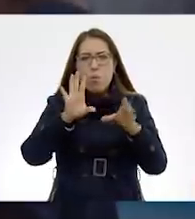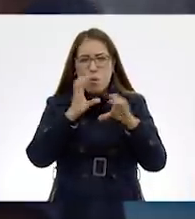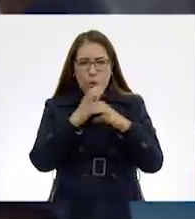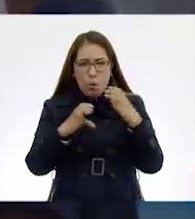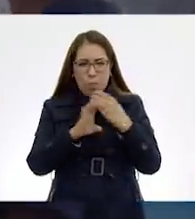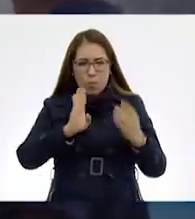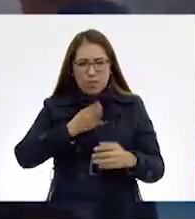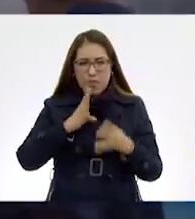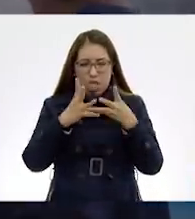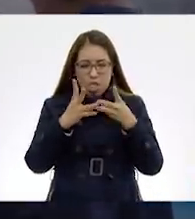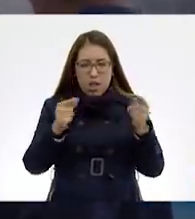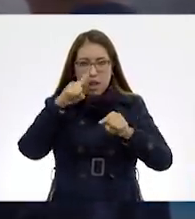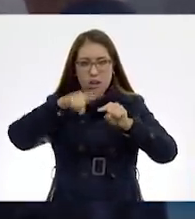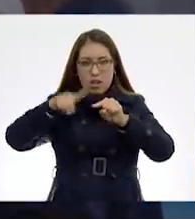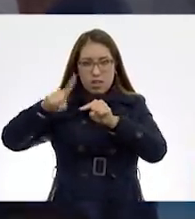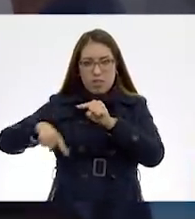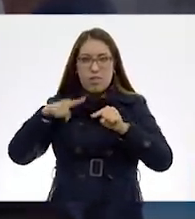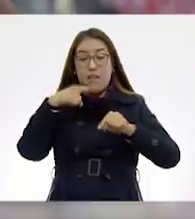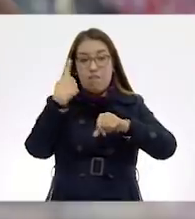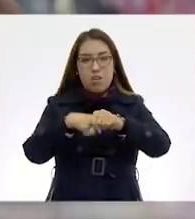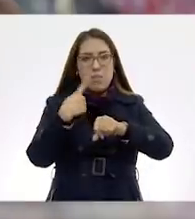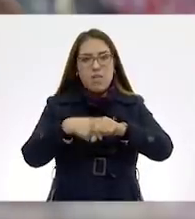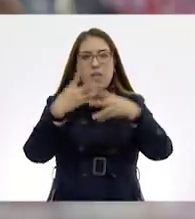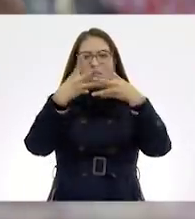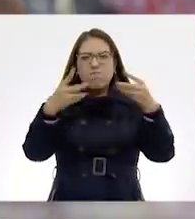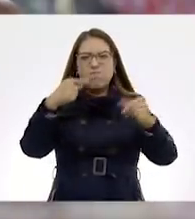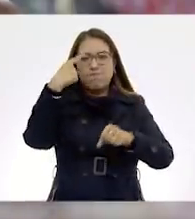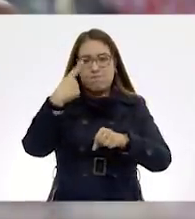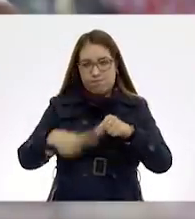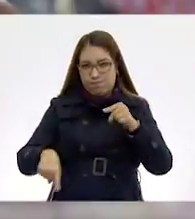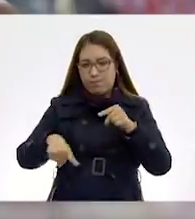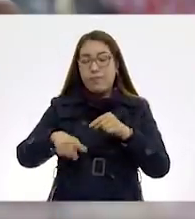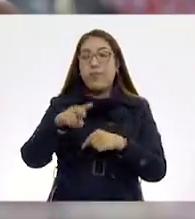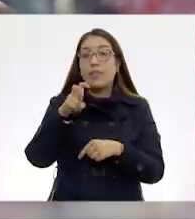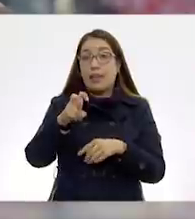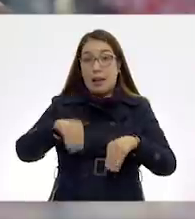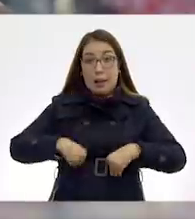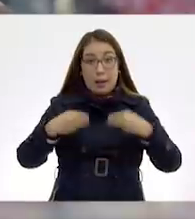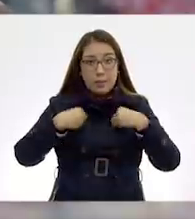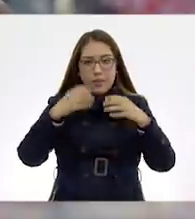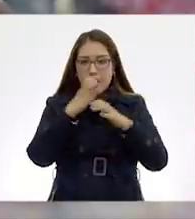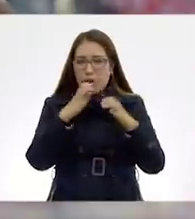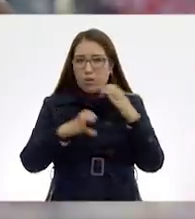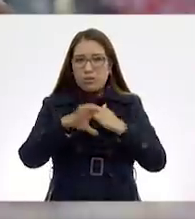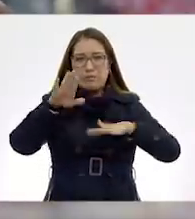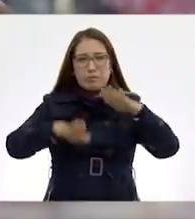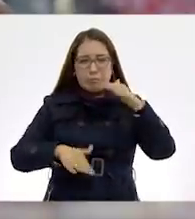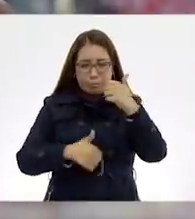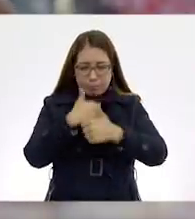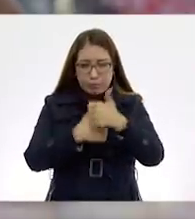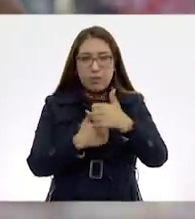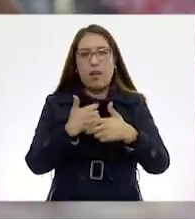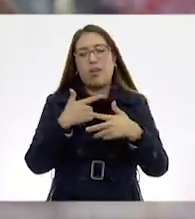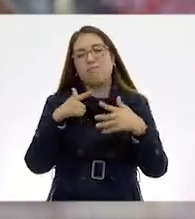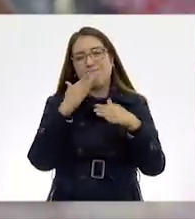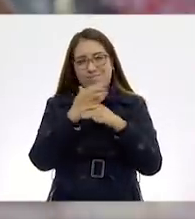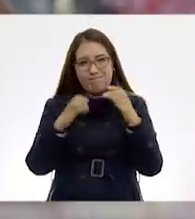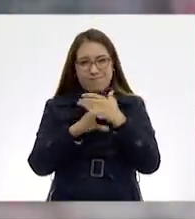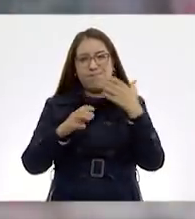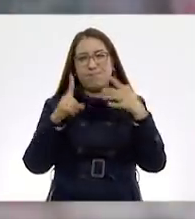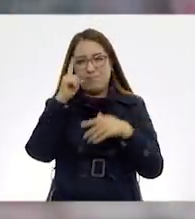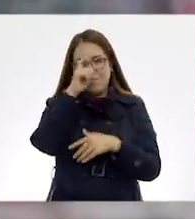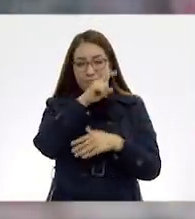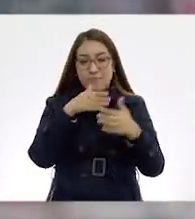ayudando a acabar con una crisis de ébola. La vida te va a poner miles de retos. Está en ti seguir tus